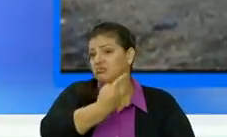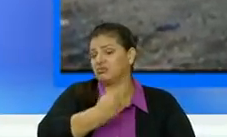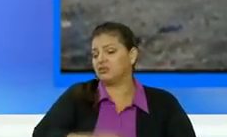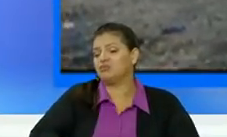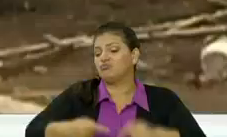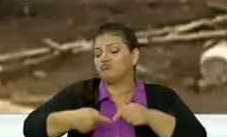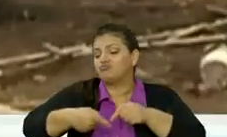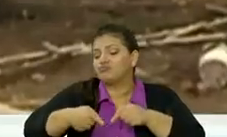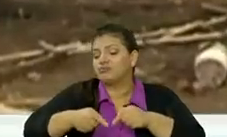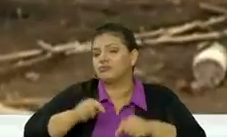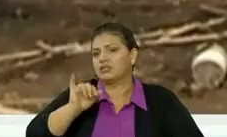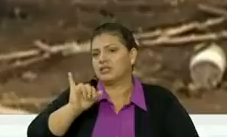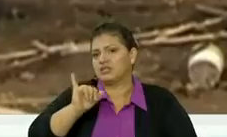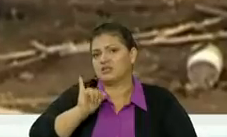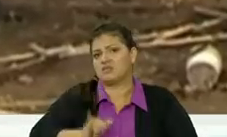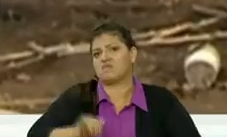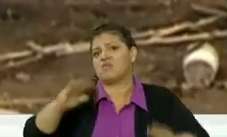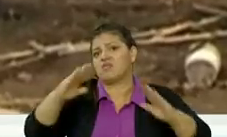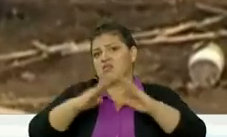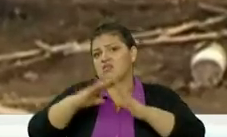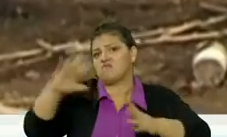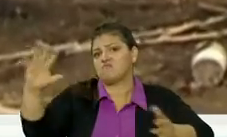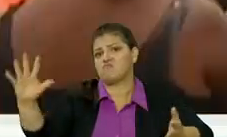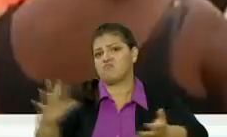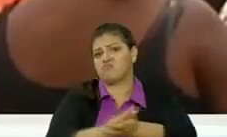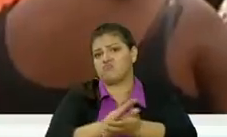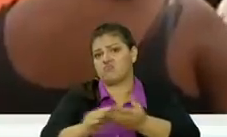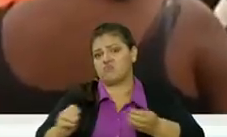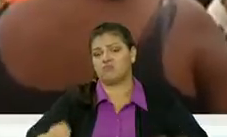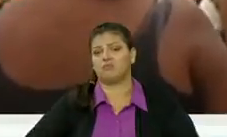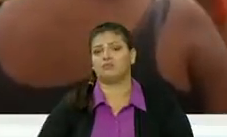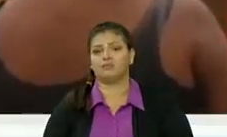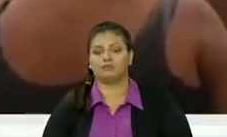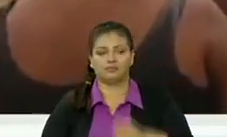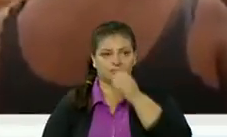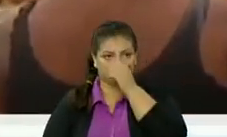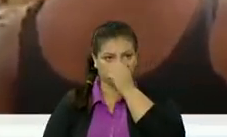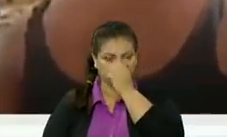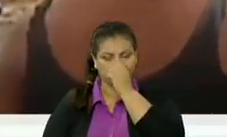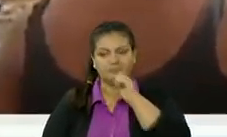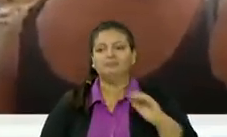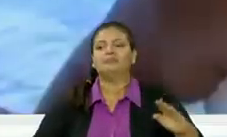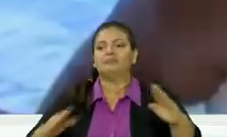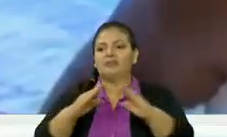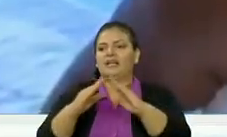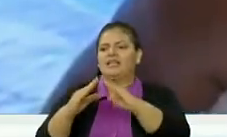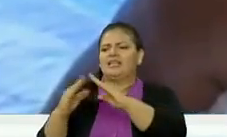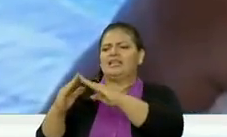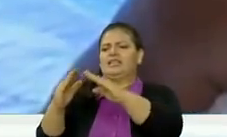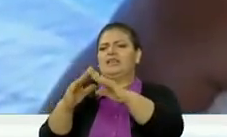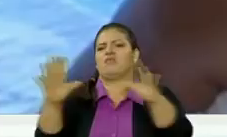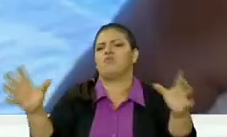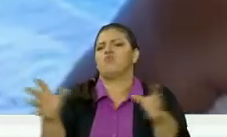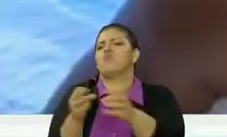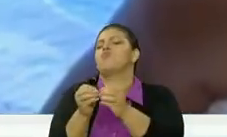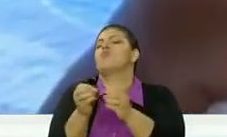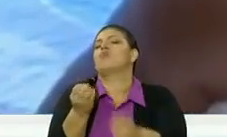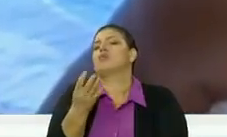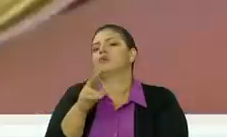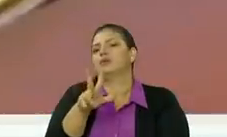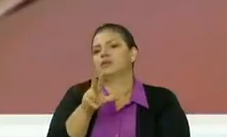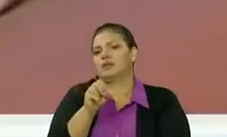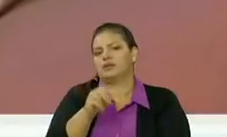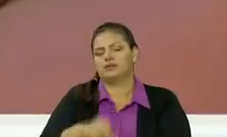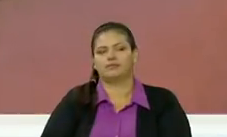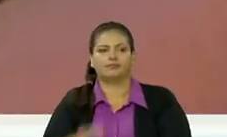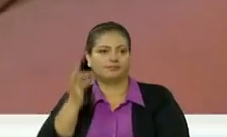derrumbar con maquinaria. En el grupo de las casi 30 personas que les pidieron que retiren sus casas de madera, está la señora Lucrecia Piguave,